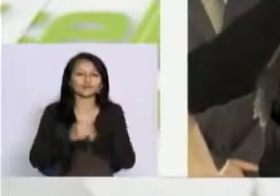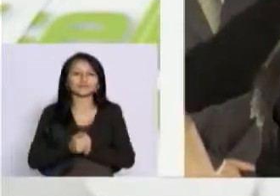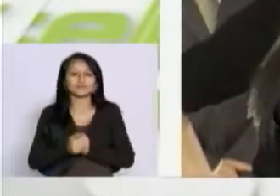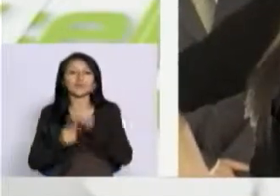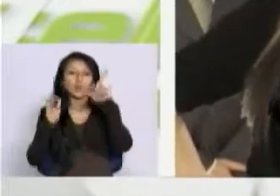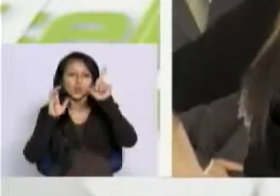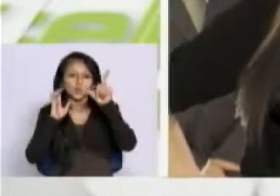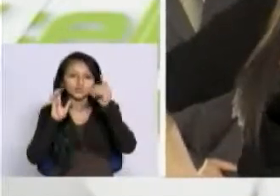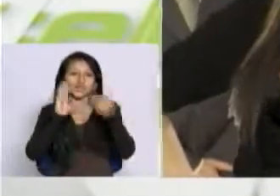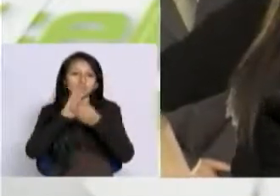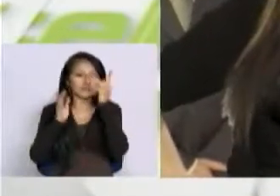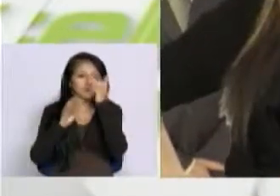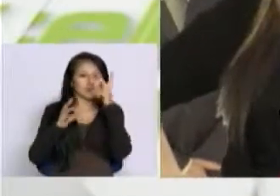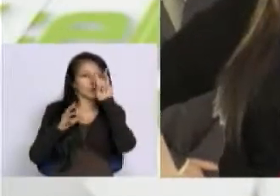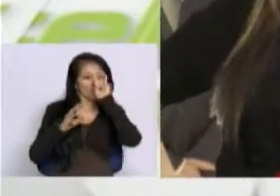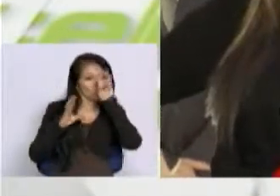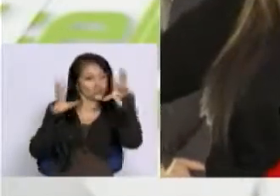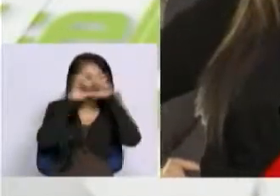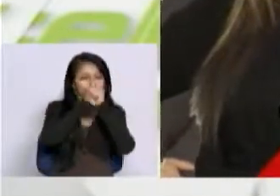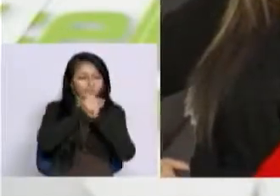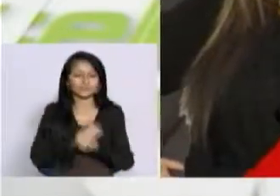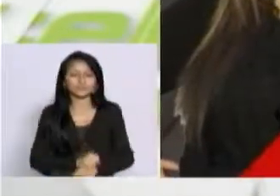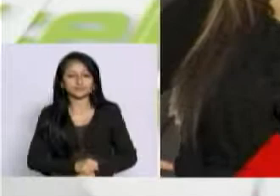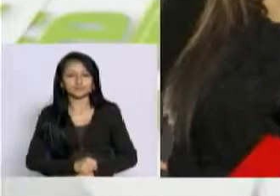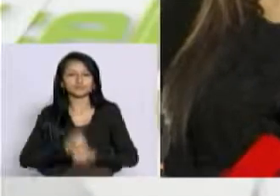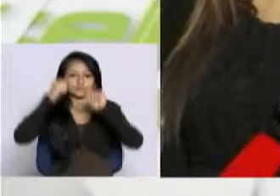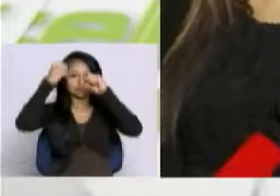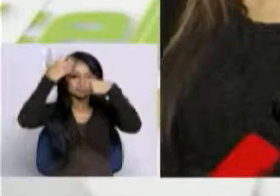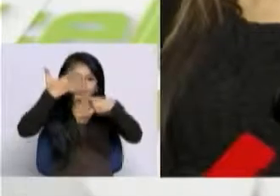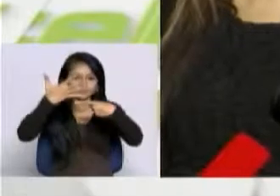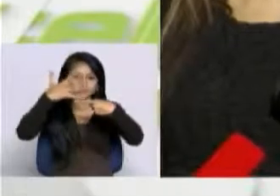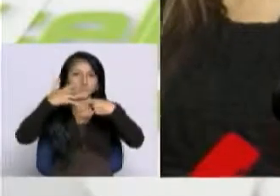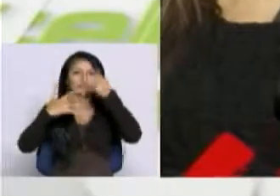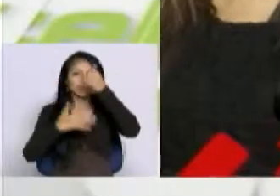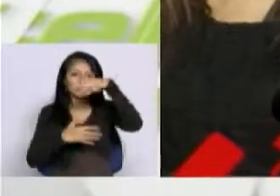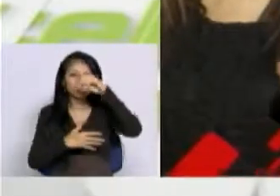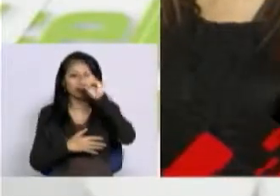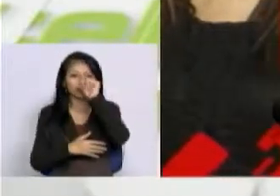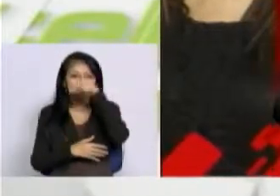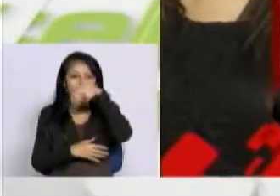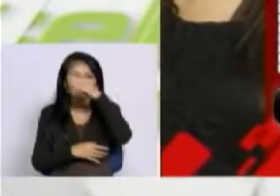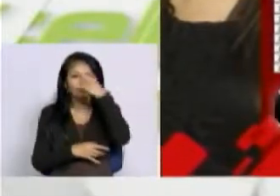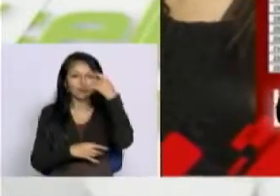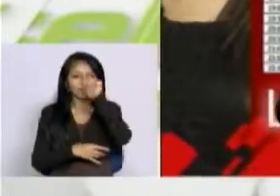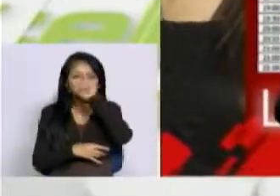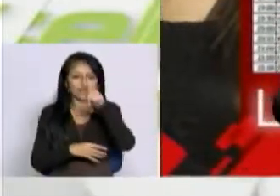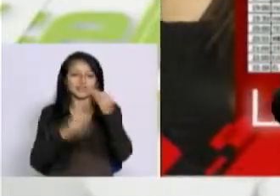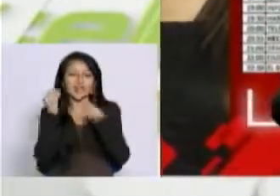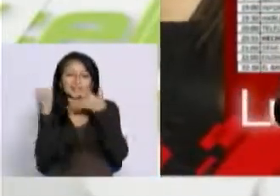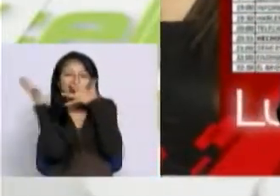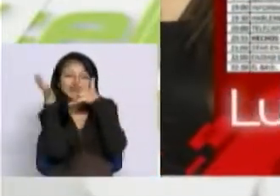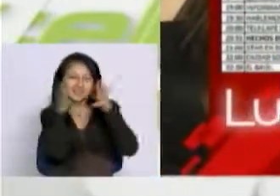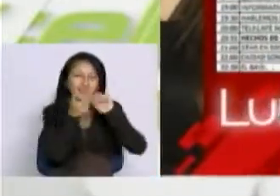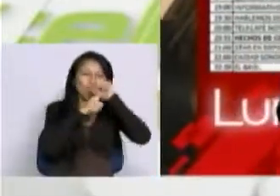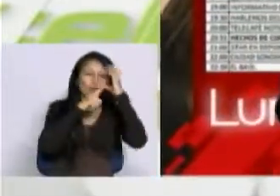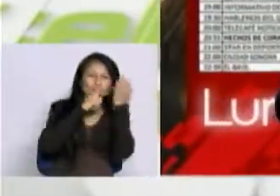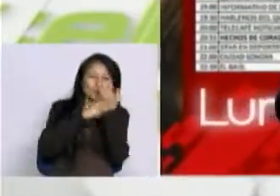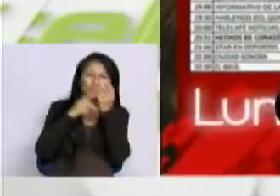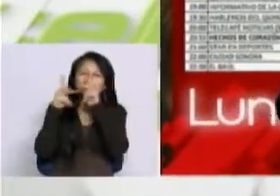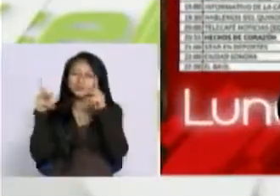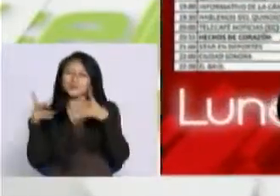de lunes a viernes a las 8 de la noche. El programa Andanzas, programa cultural y educativo en el que los personajes típicos de la